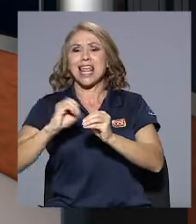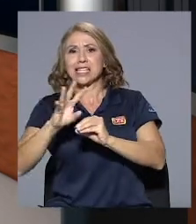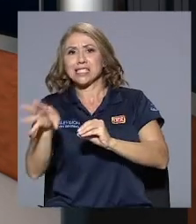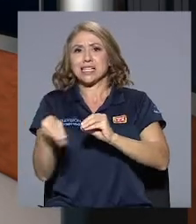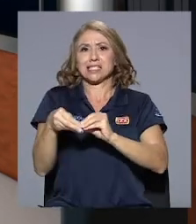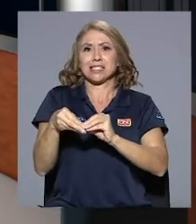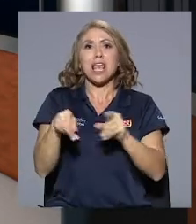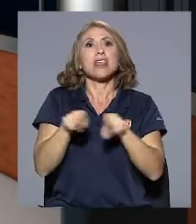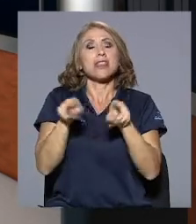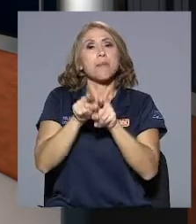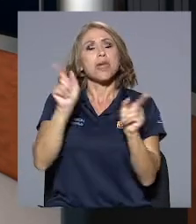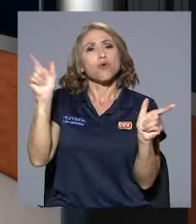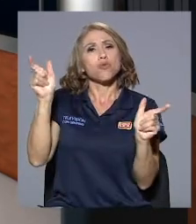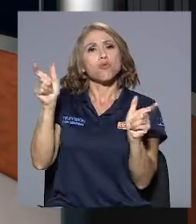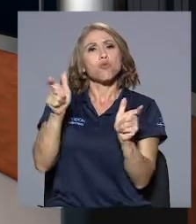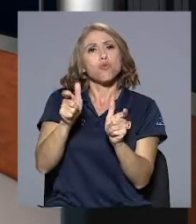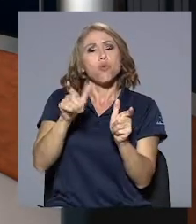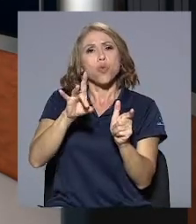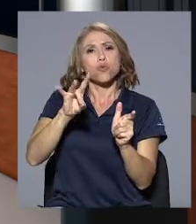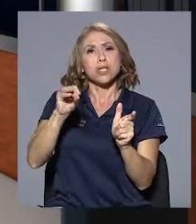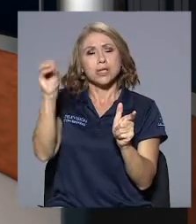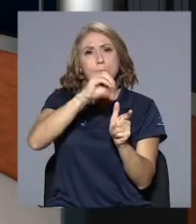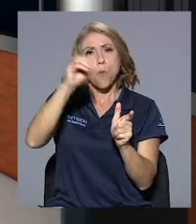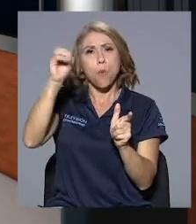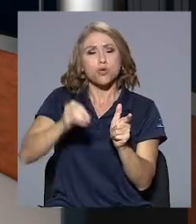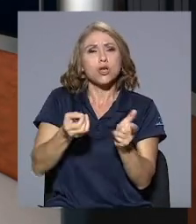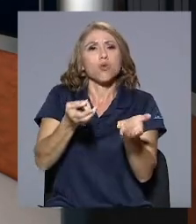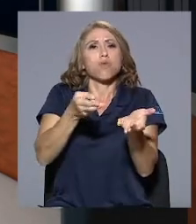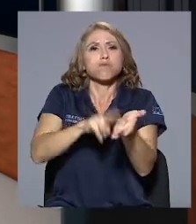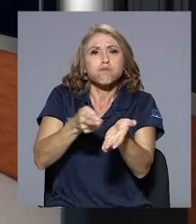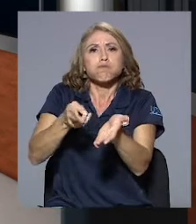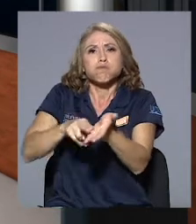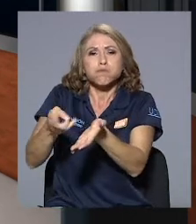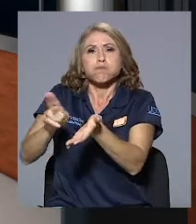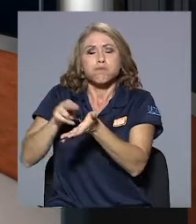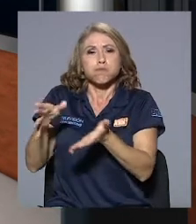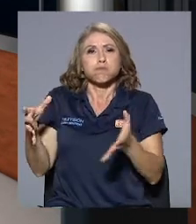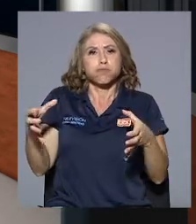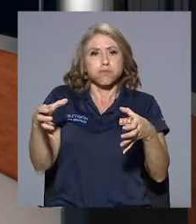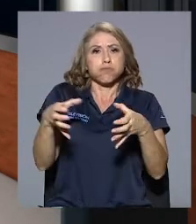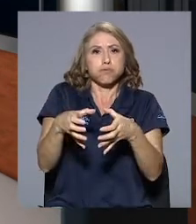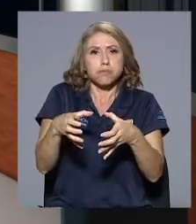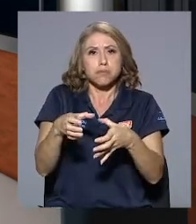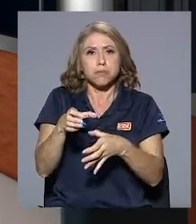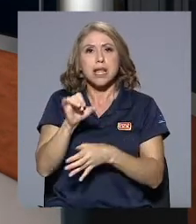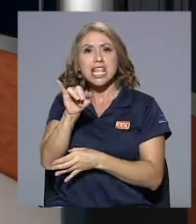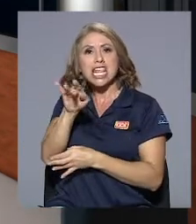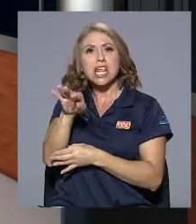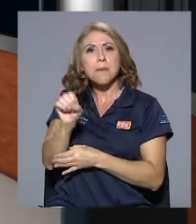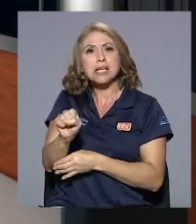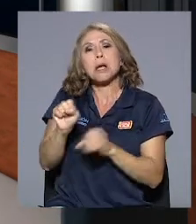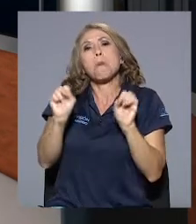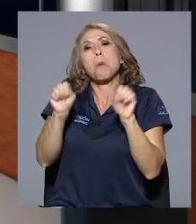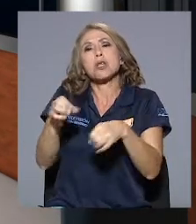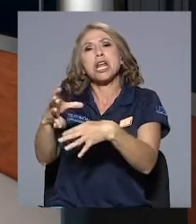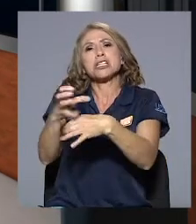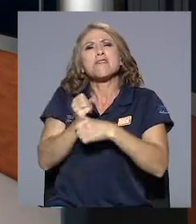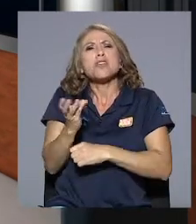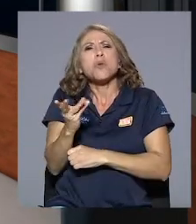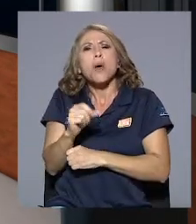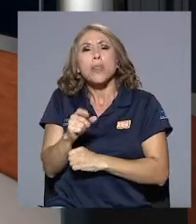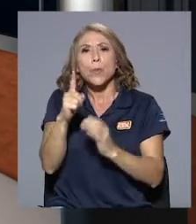hasta el 80% de las multas acumuladas. De esta manera, el IMAS podría recibir, en el mejor de los